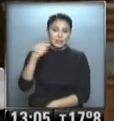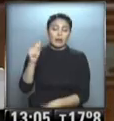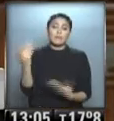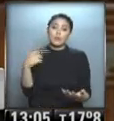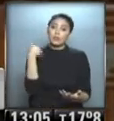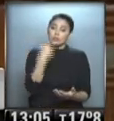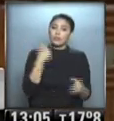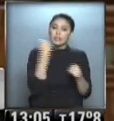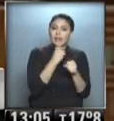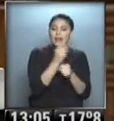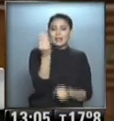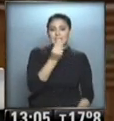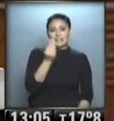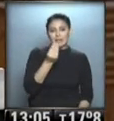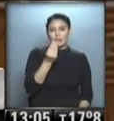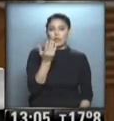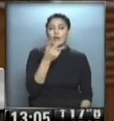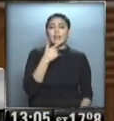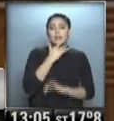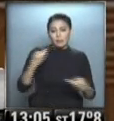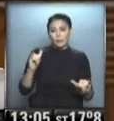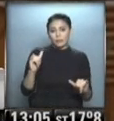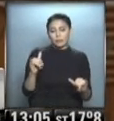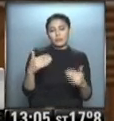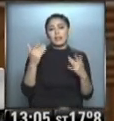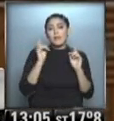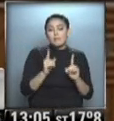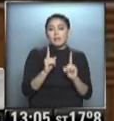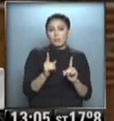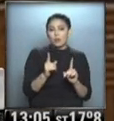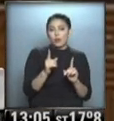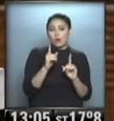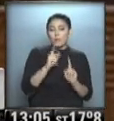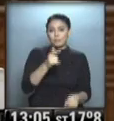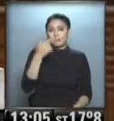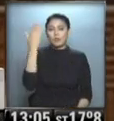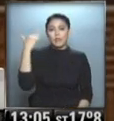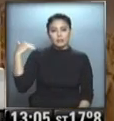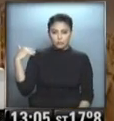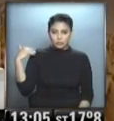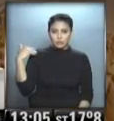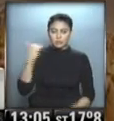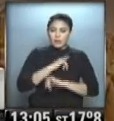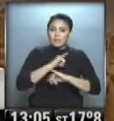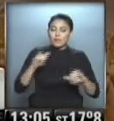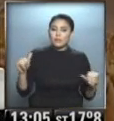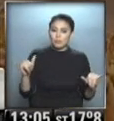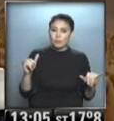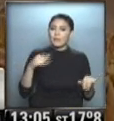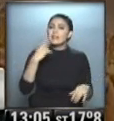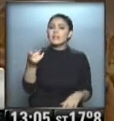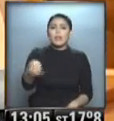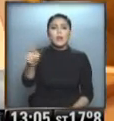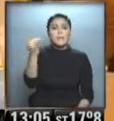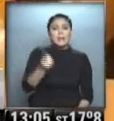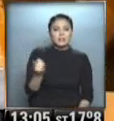el sábado para salir rápidamente a responderle, y fue lo que hicimos el mismo a la noche, respondiendo las mentiras de